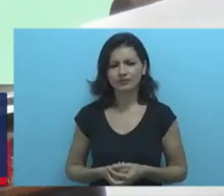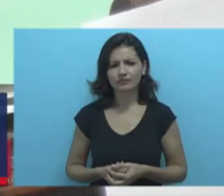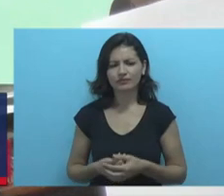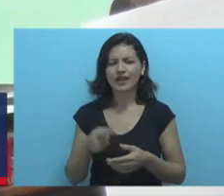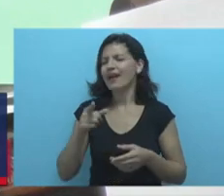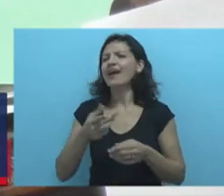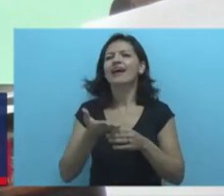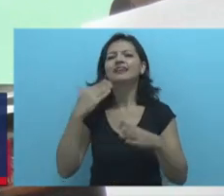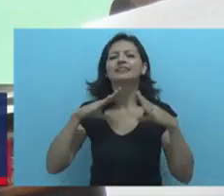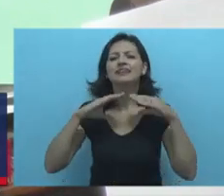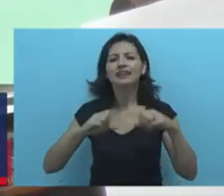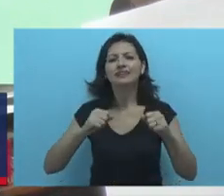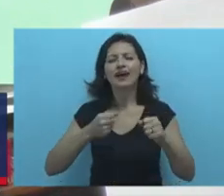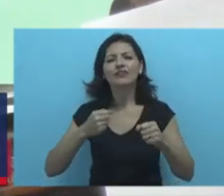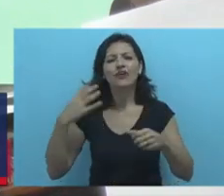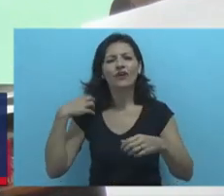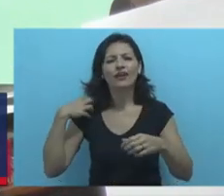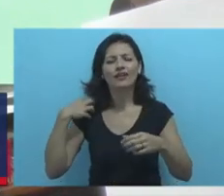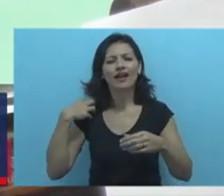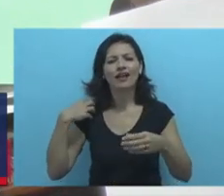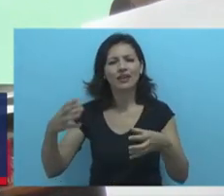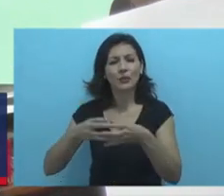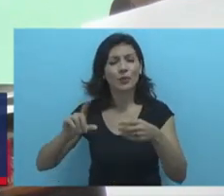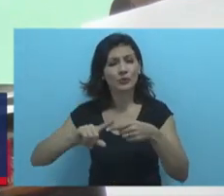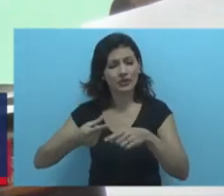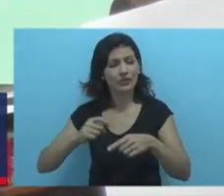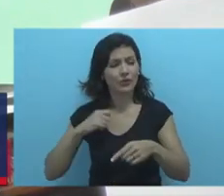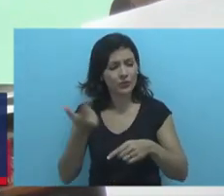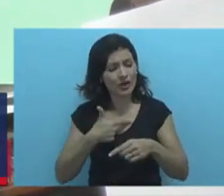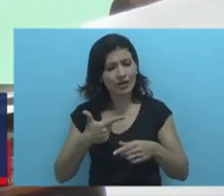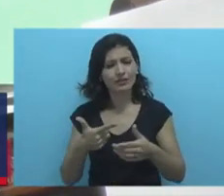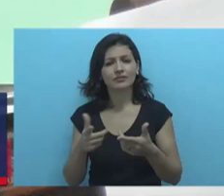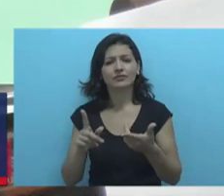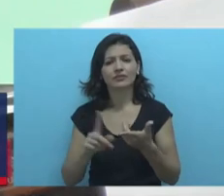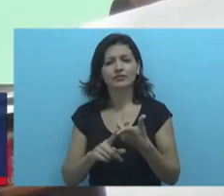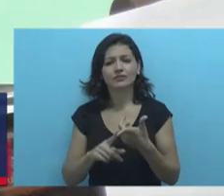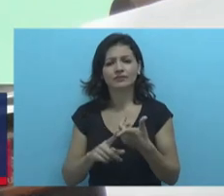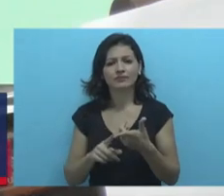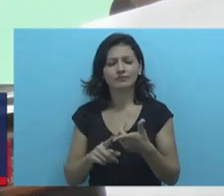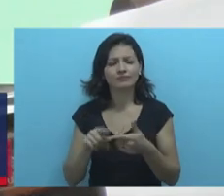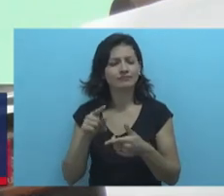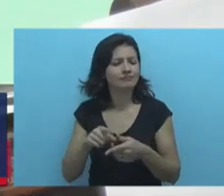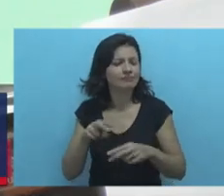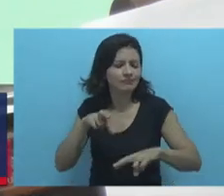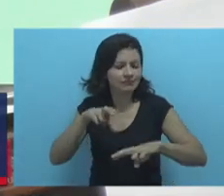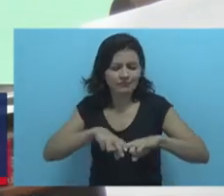secretario general de nuestro partido en Santa Fe durante algunos años. Y él se